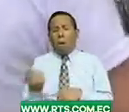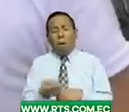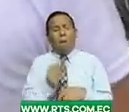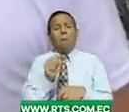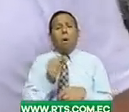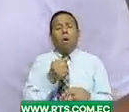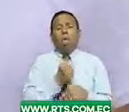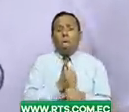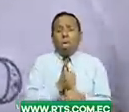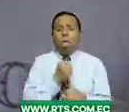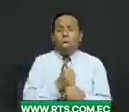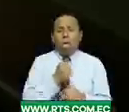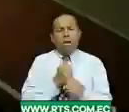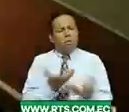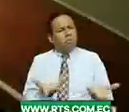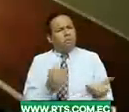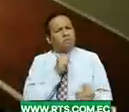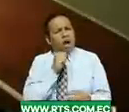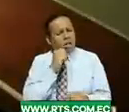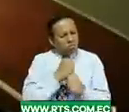Morales.